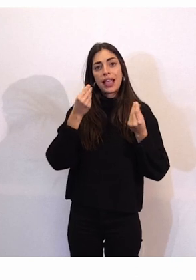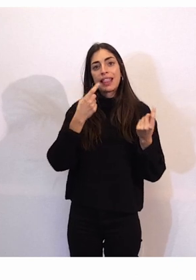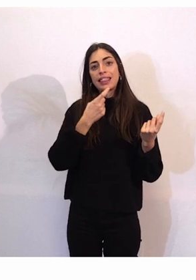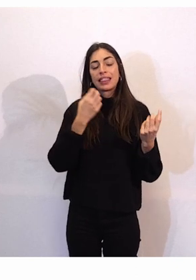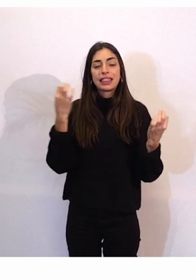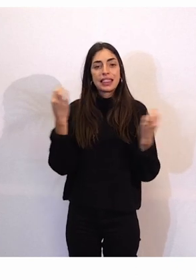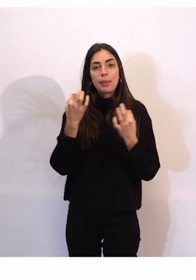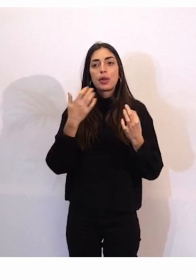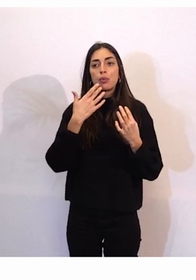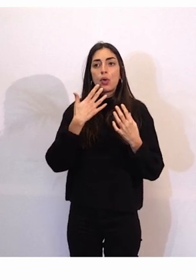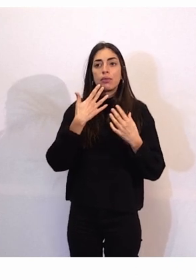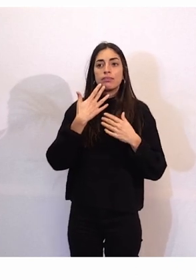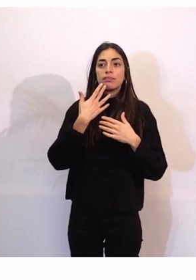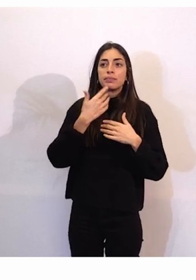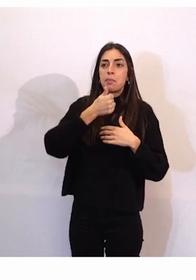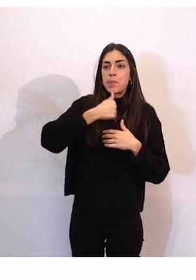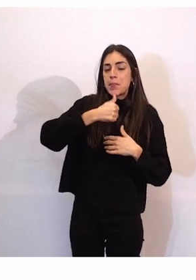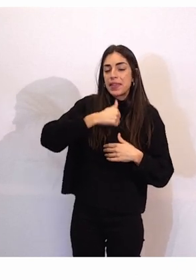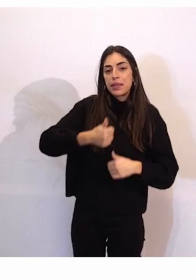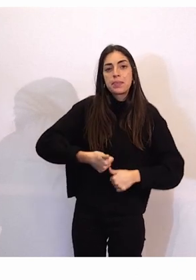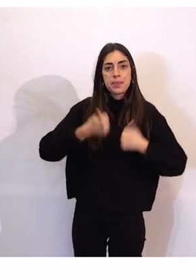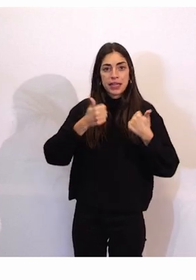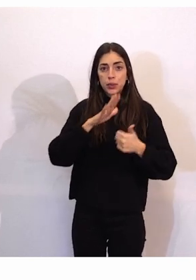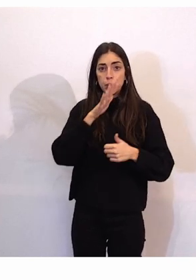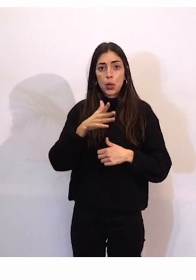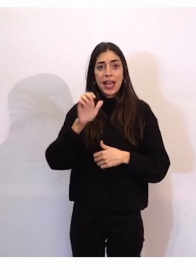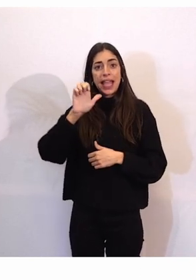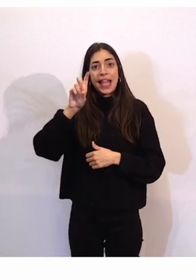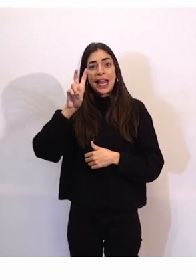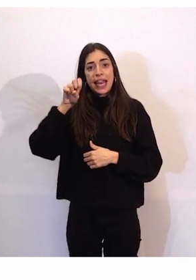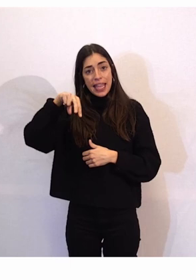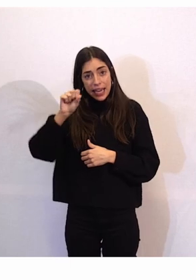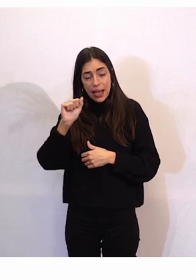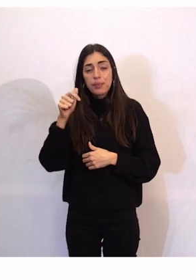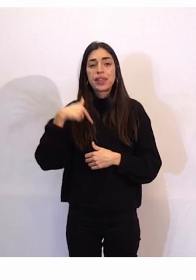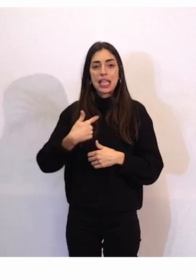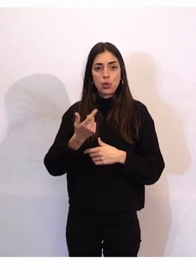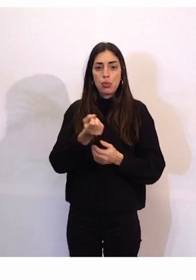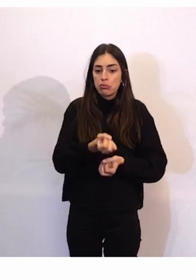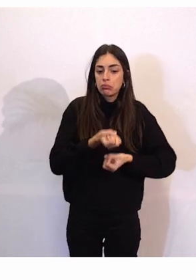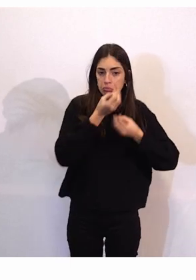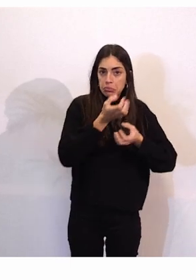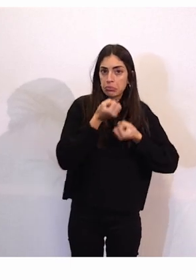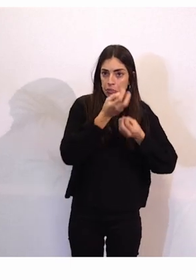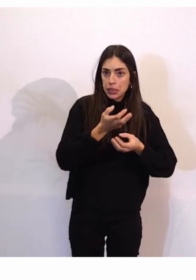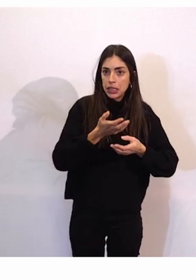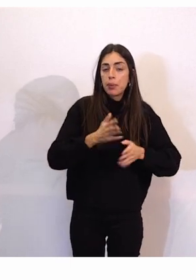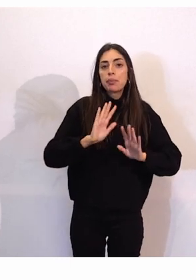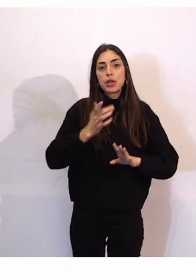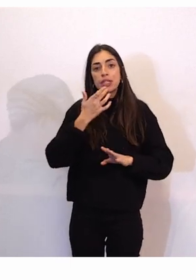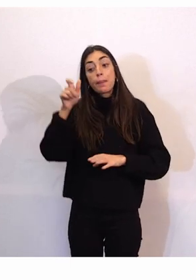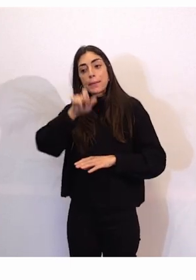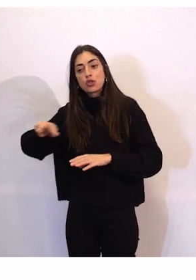más. Un poquito más, porque Elena se manifiesta, pero toda esta gente que está con esa medicación tan